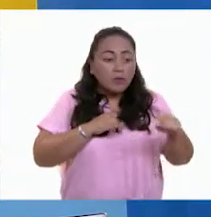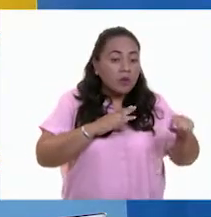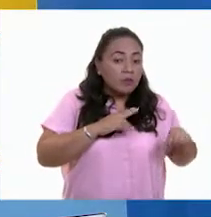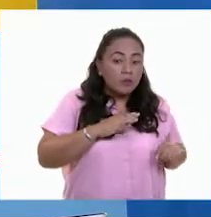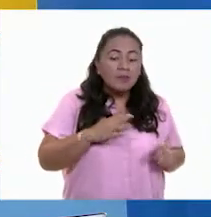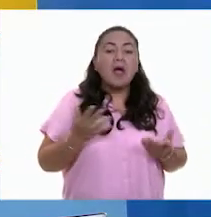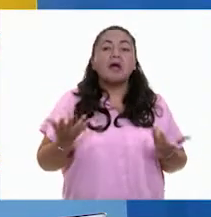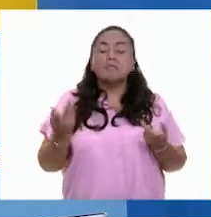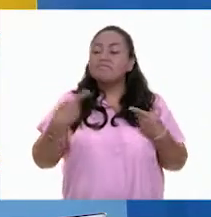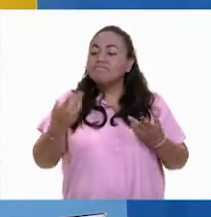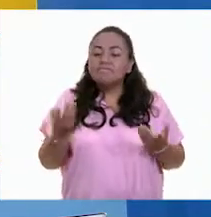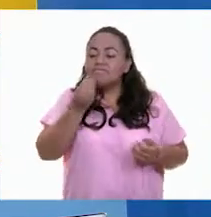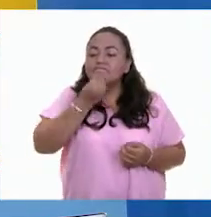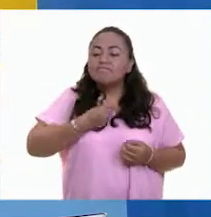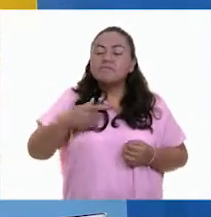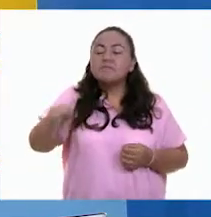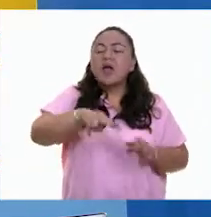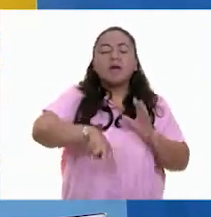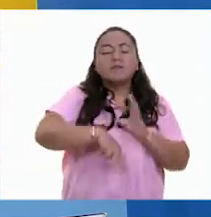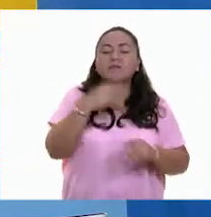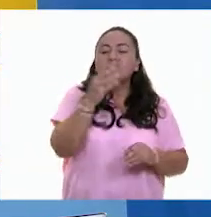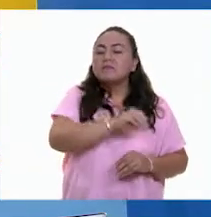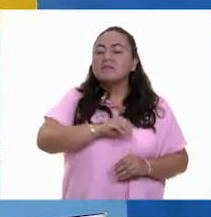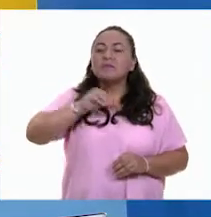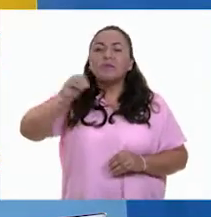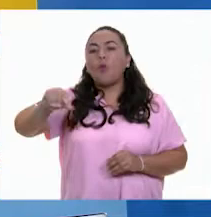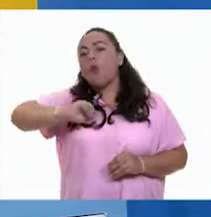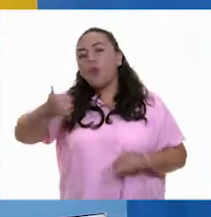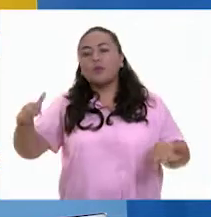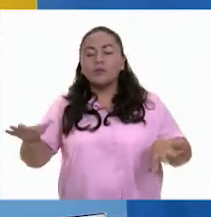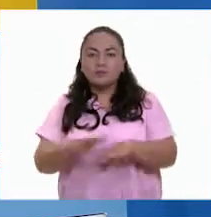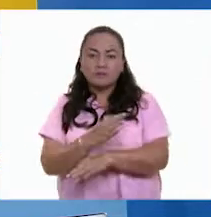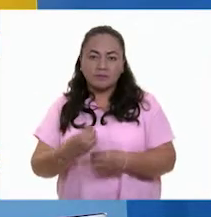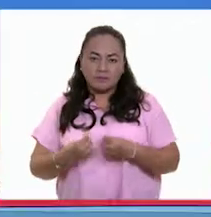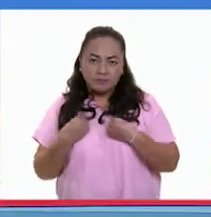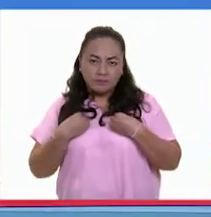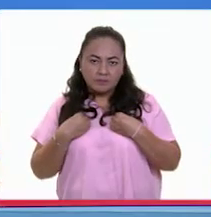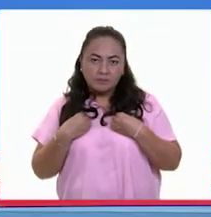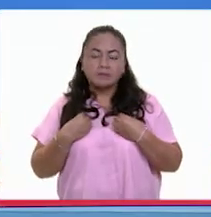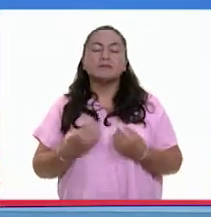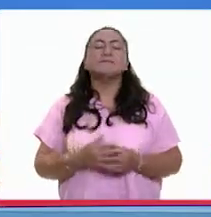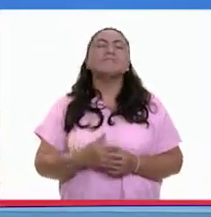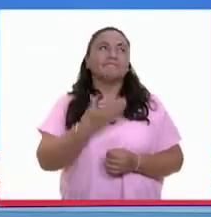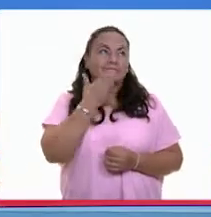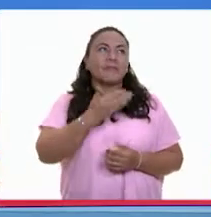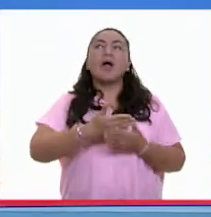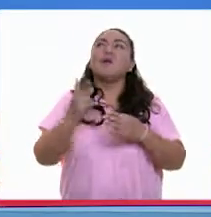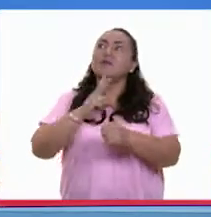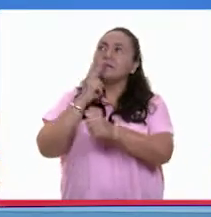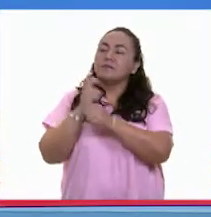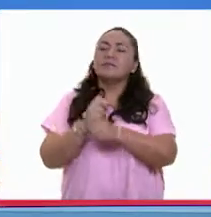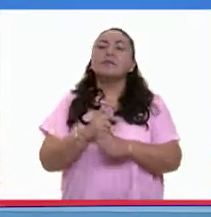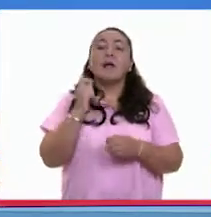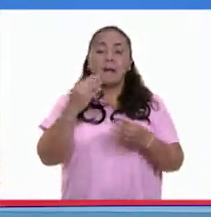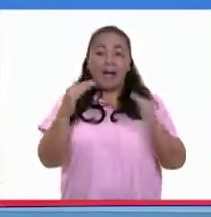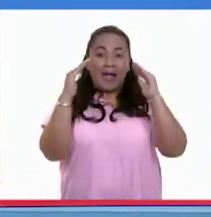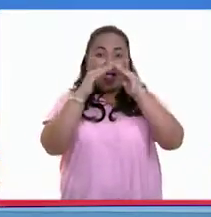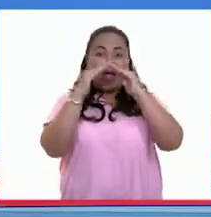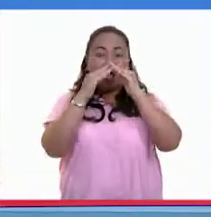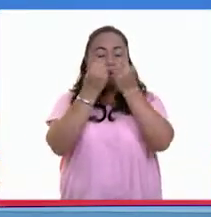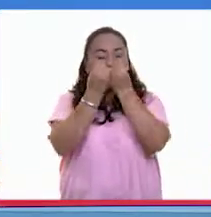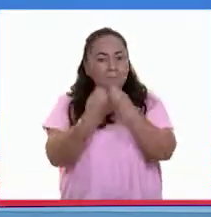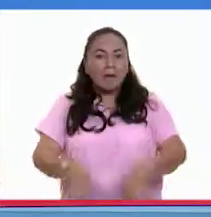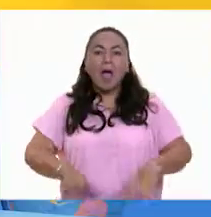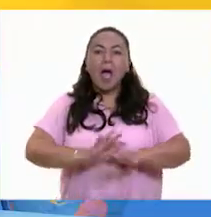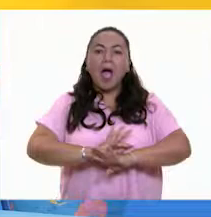gente tiene que migrar a otros lugares. Muy bien, vamos con la segunda. Pérdida de vivienda. Muy